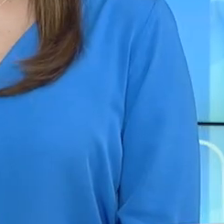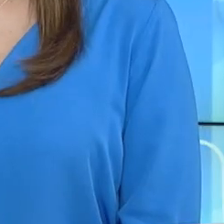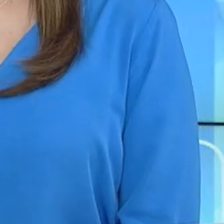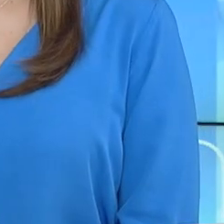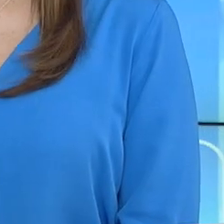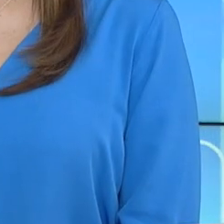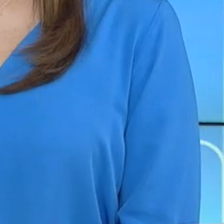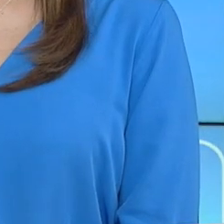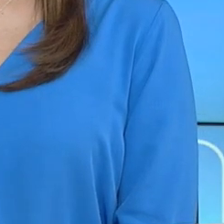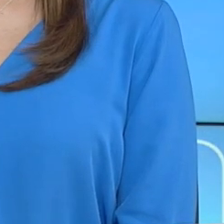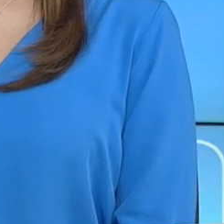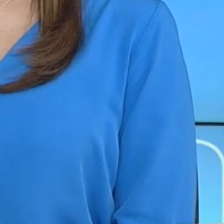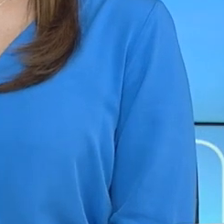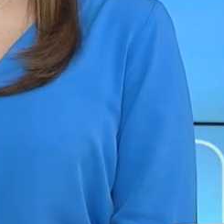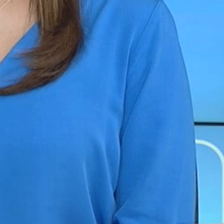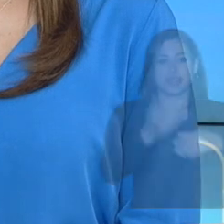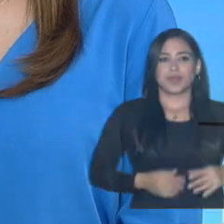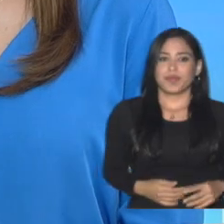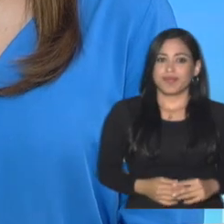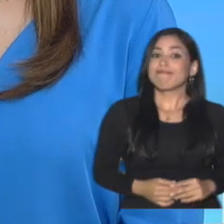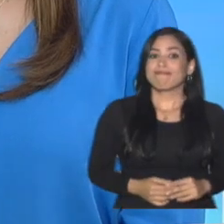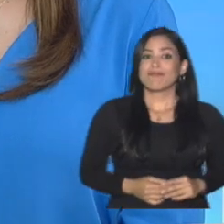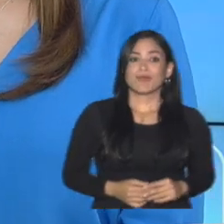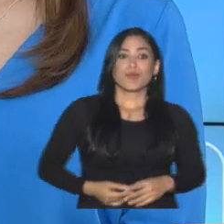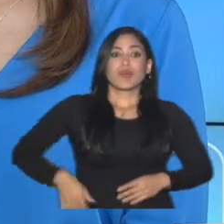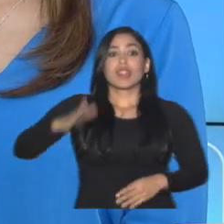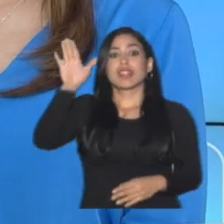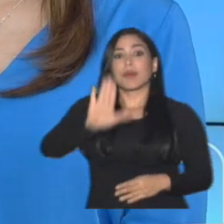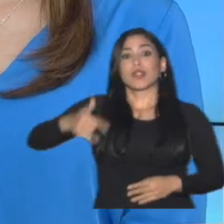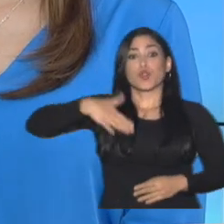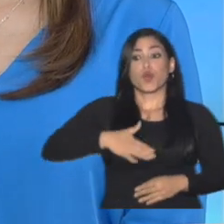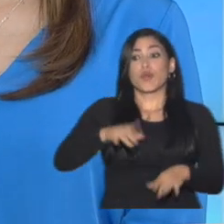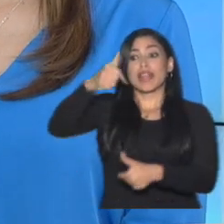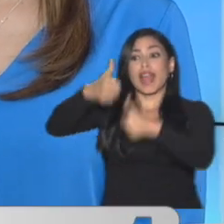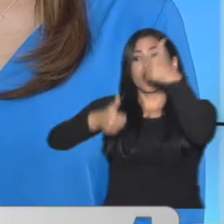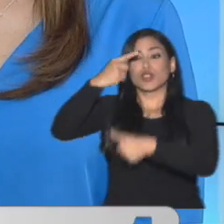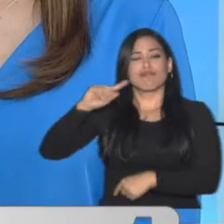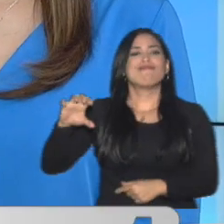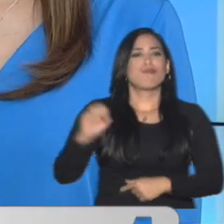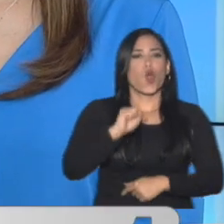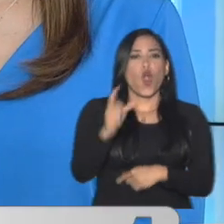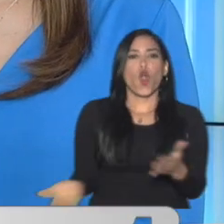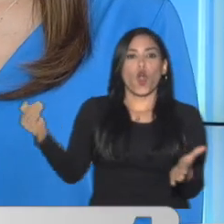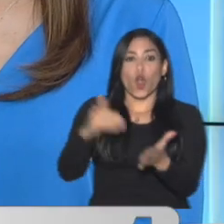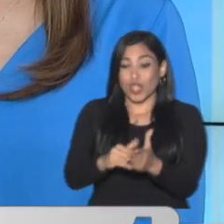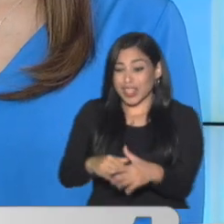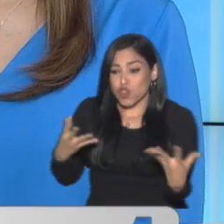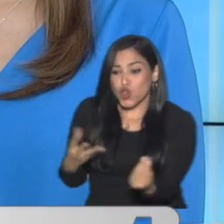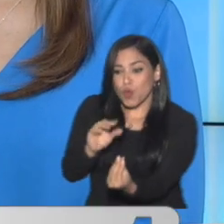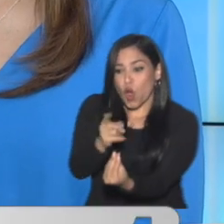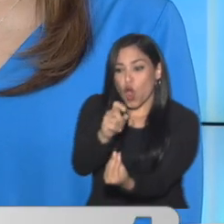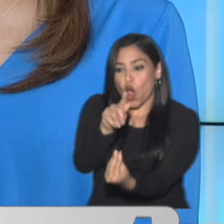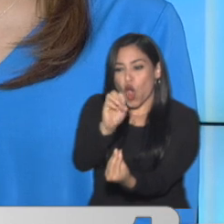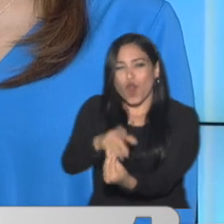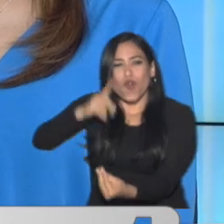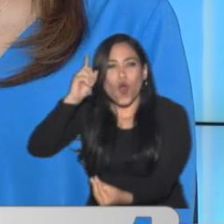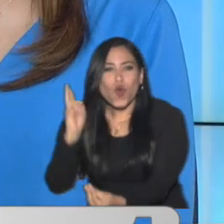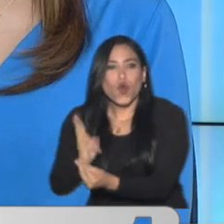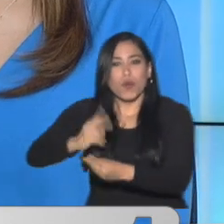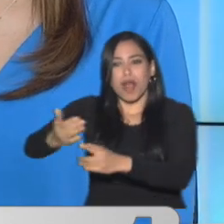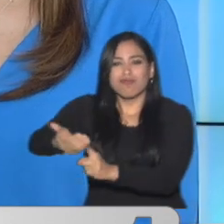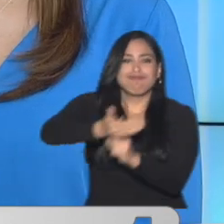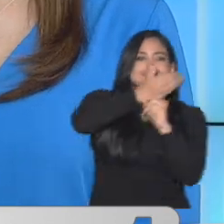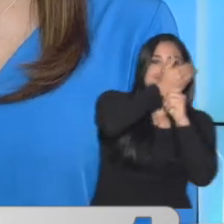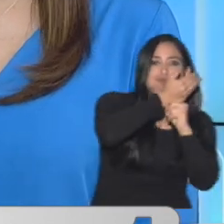seguimos en noticia entro 1 cm en bolívar las autoridades lograron otro golpe contra el clan del golfo por delitos de